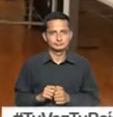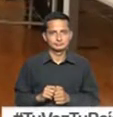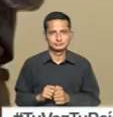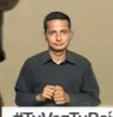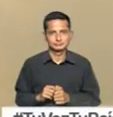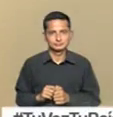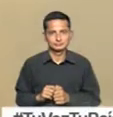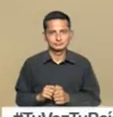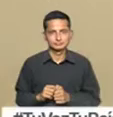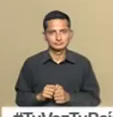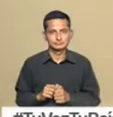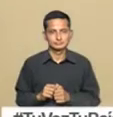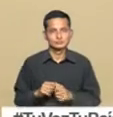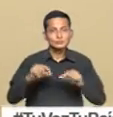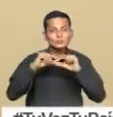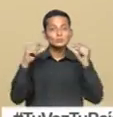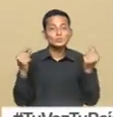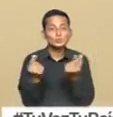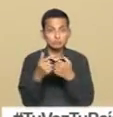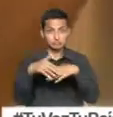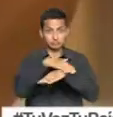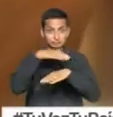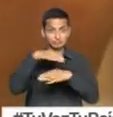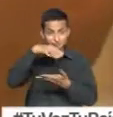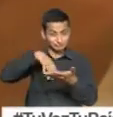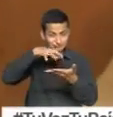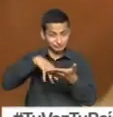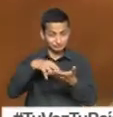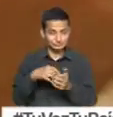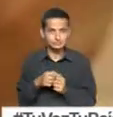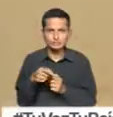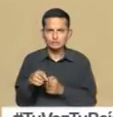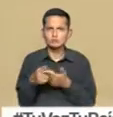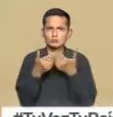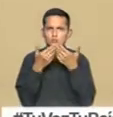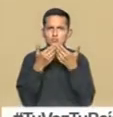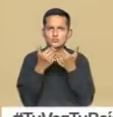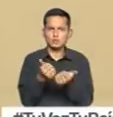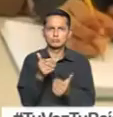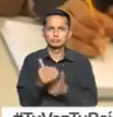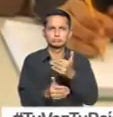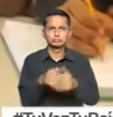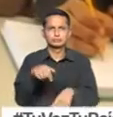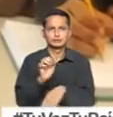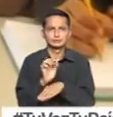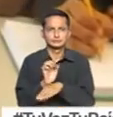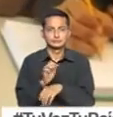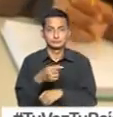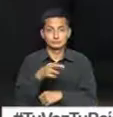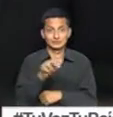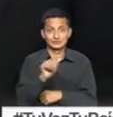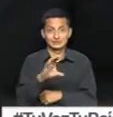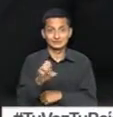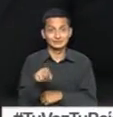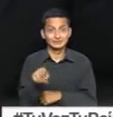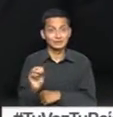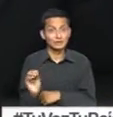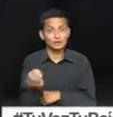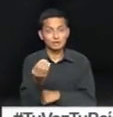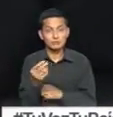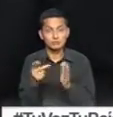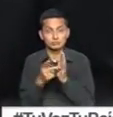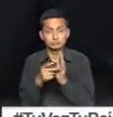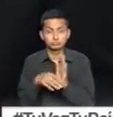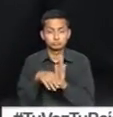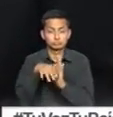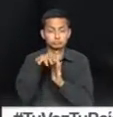El programa del Grupo de Alto Rendimiento GAR se ha convertido en una política exitosa en el país. Grace Aigaje, una de las mejores